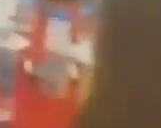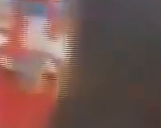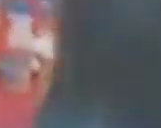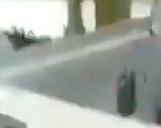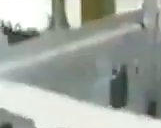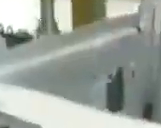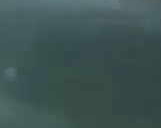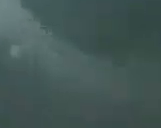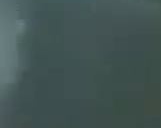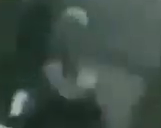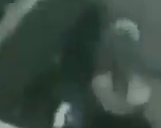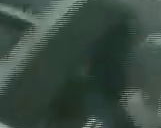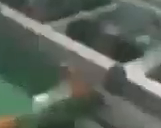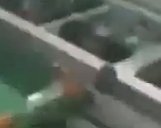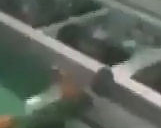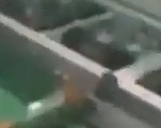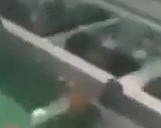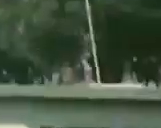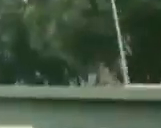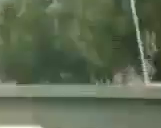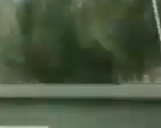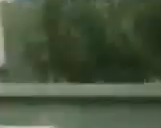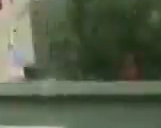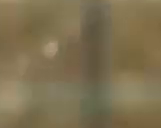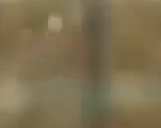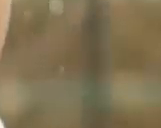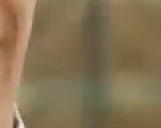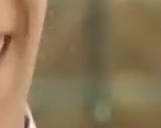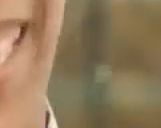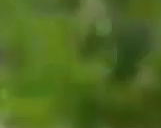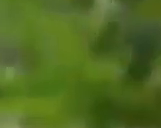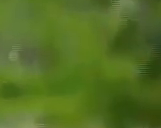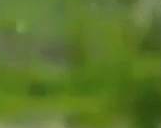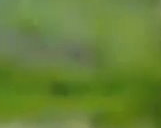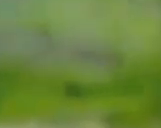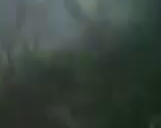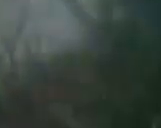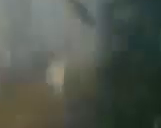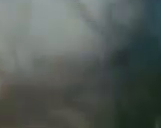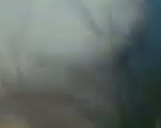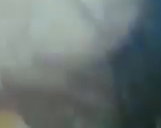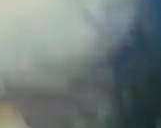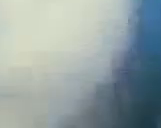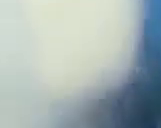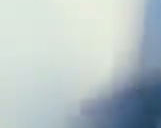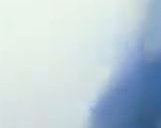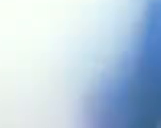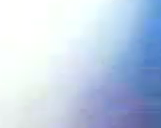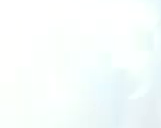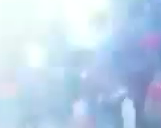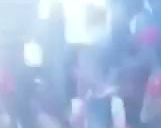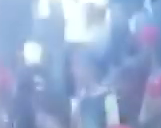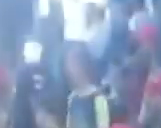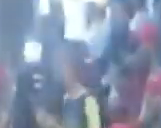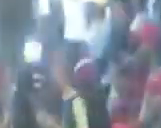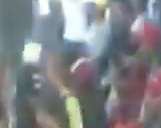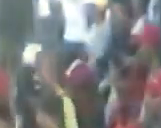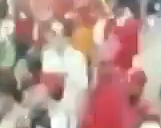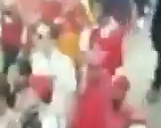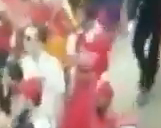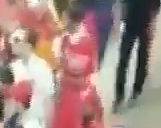revolución socialista, antiimperialista, bolivariana y chavista del siglo XXI. ¡Que viva